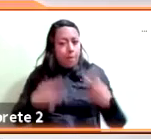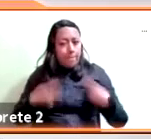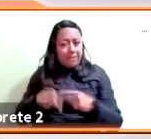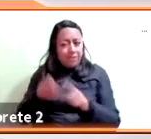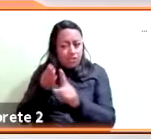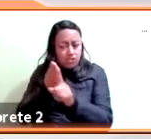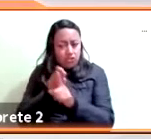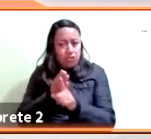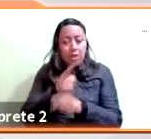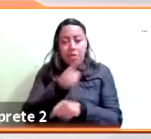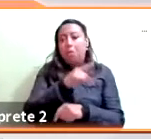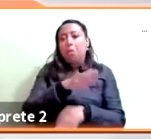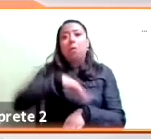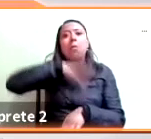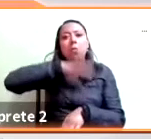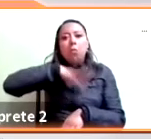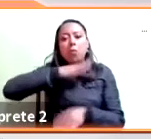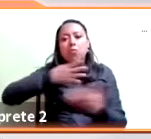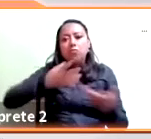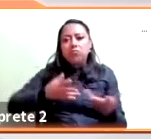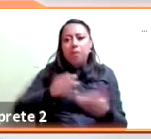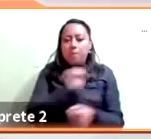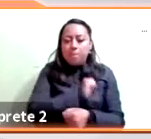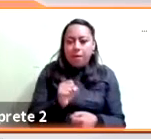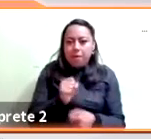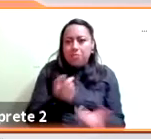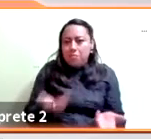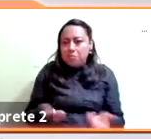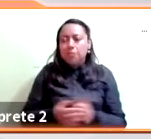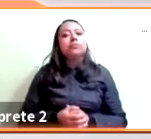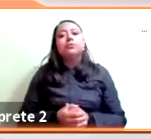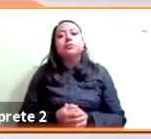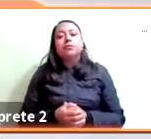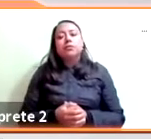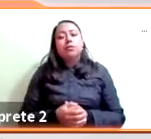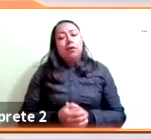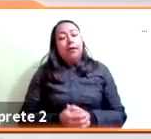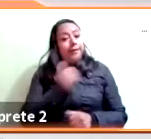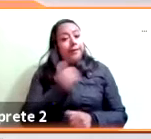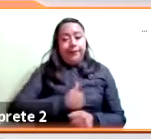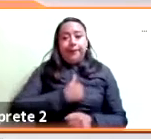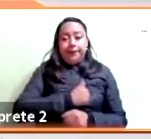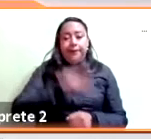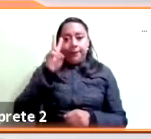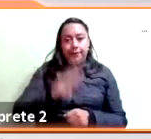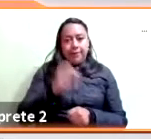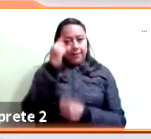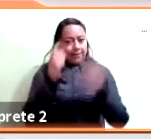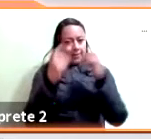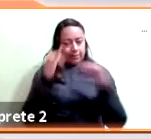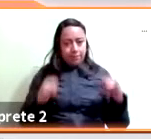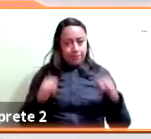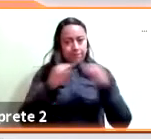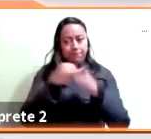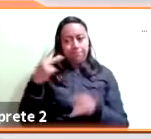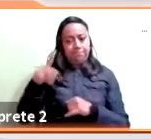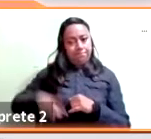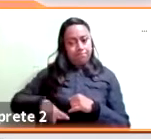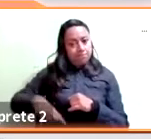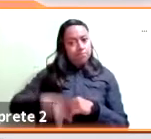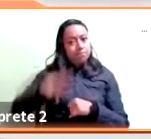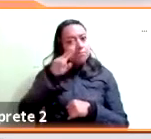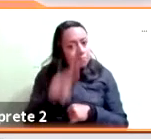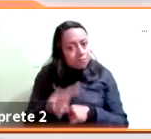están ejerciendo de victimario o víctima. Es lamentable observar que en dependencias públicas se den casos de